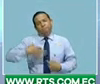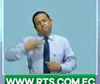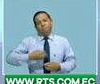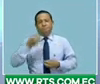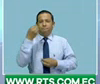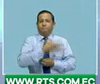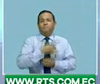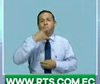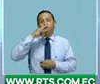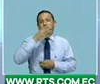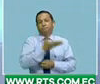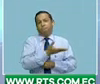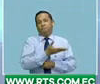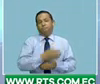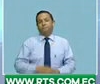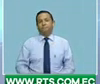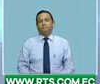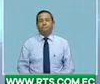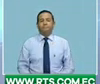pequeños.